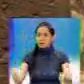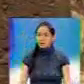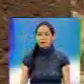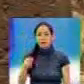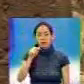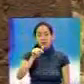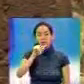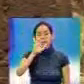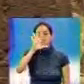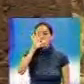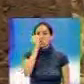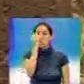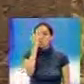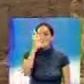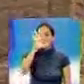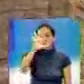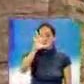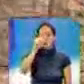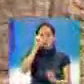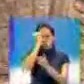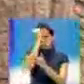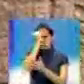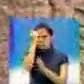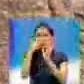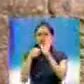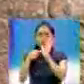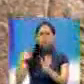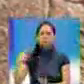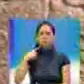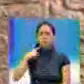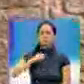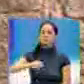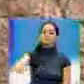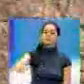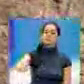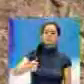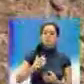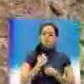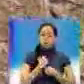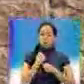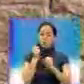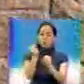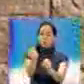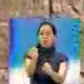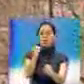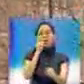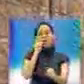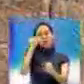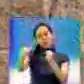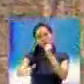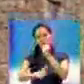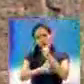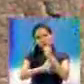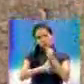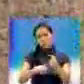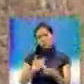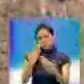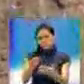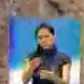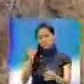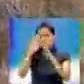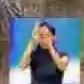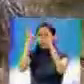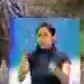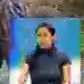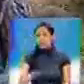una de las mejor conservadas. Describe a un gobernante que entrega el poder a su sucesor. La estela 5,